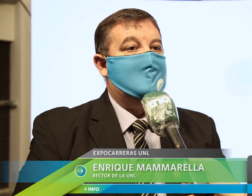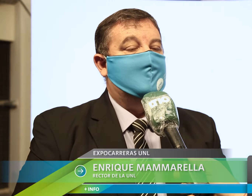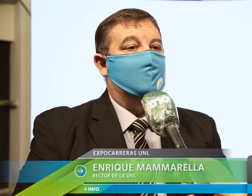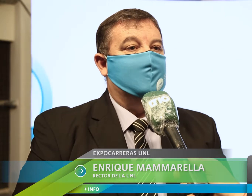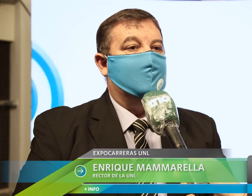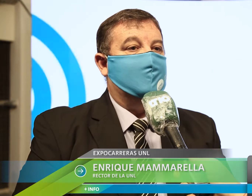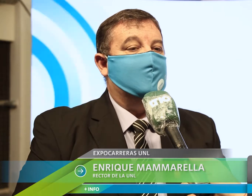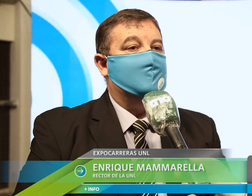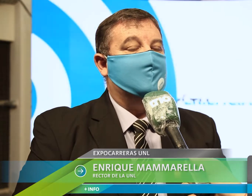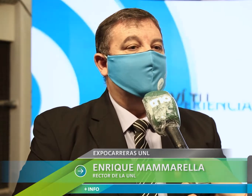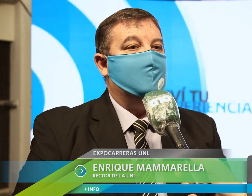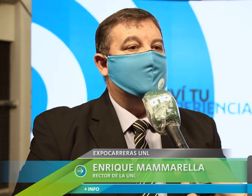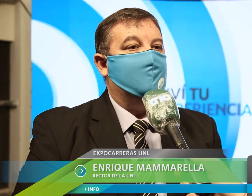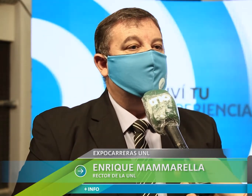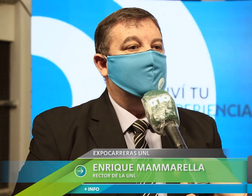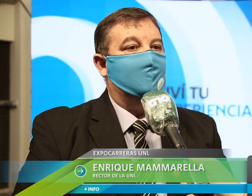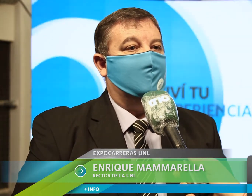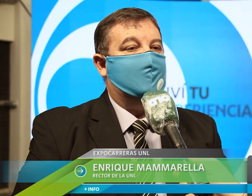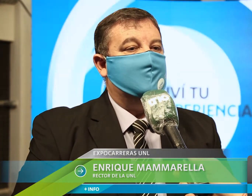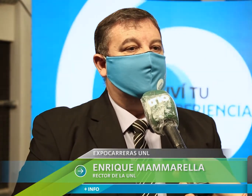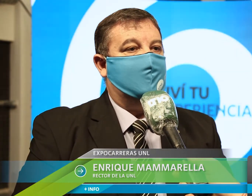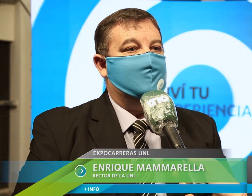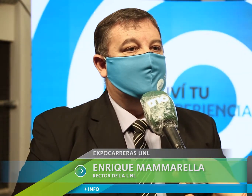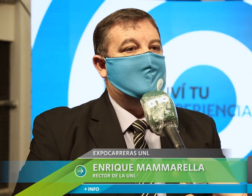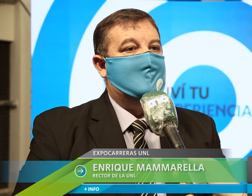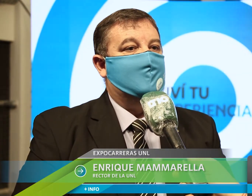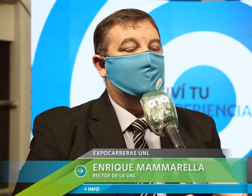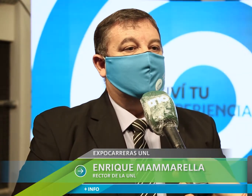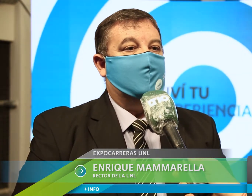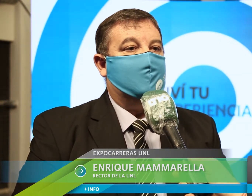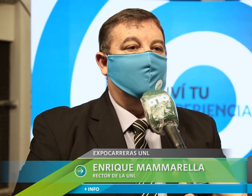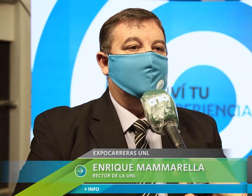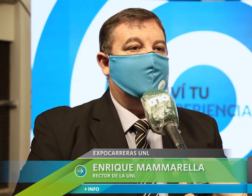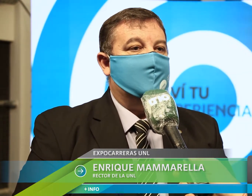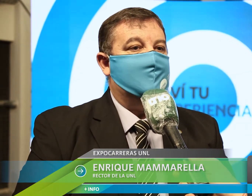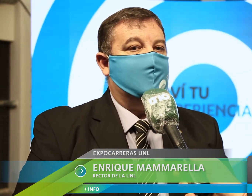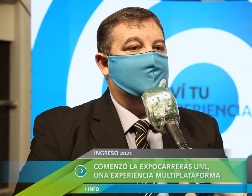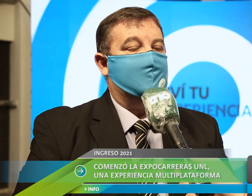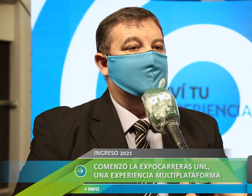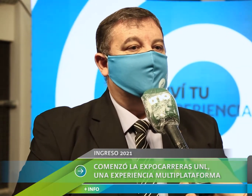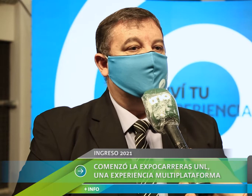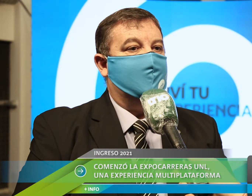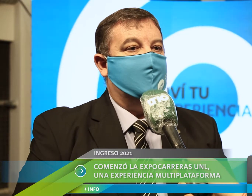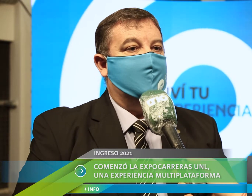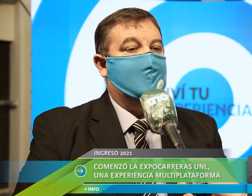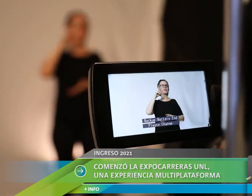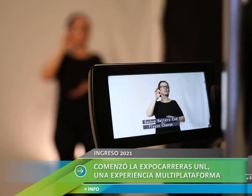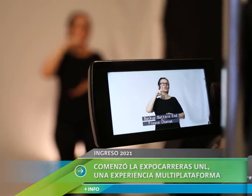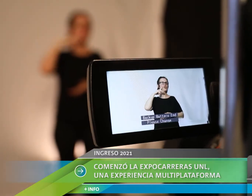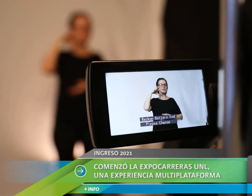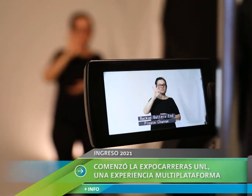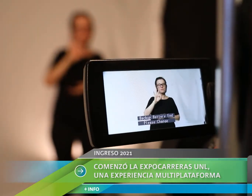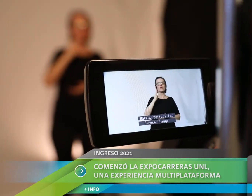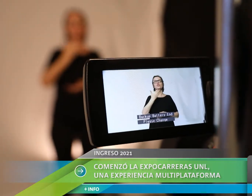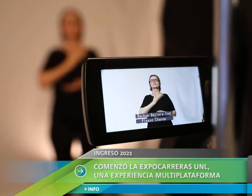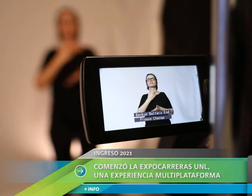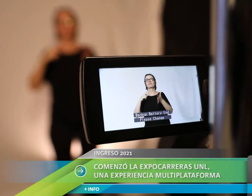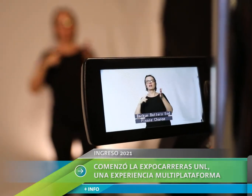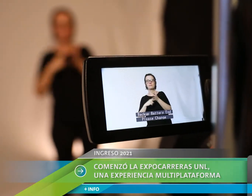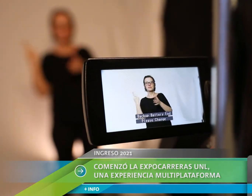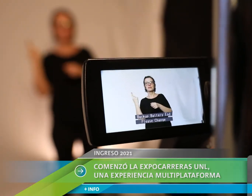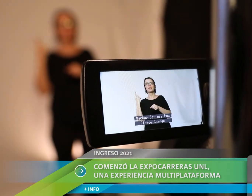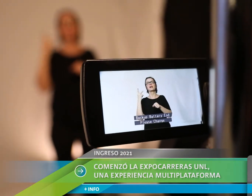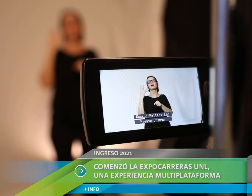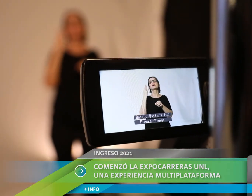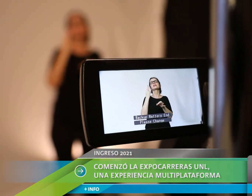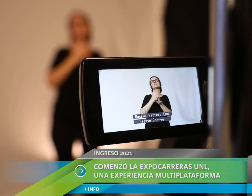ITUS, donde se transmite en vivo todas las charlas, todas las conferencias y entrevistas que hay. Y estamos expectantes